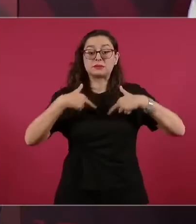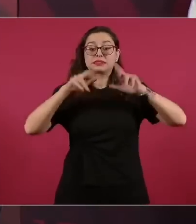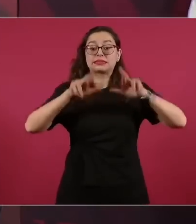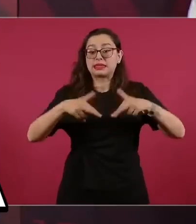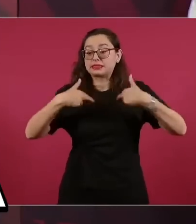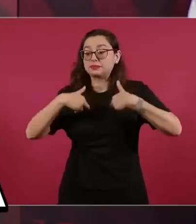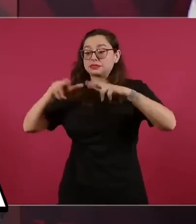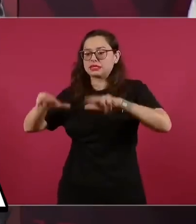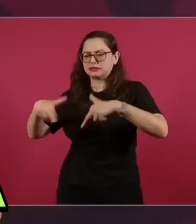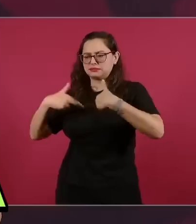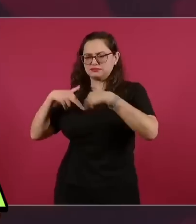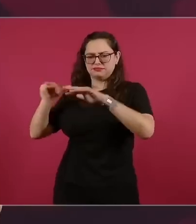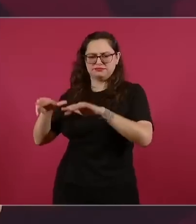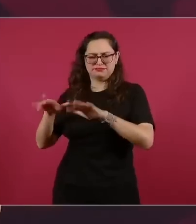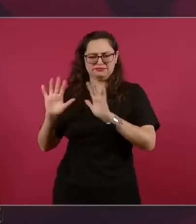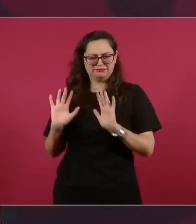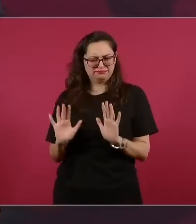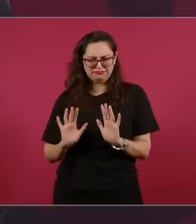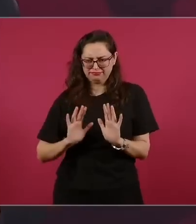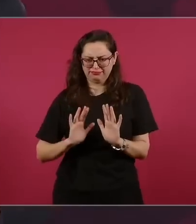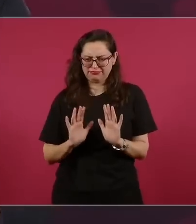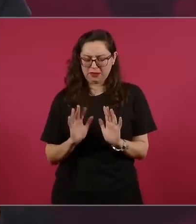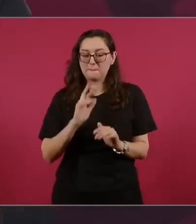información, haciendo la historia.